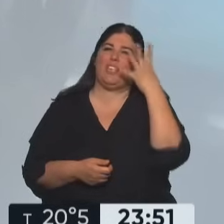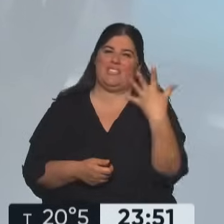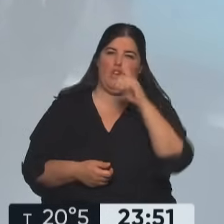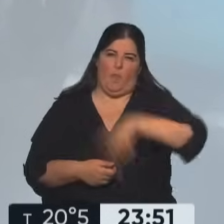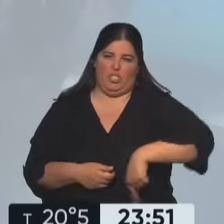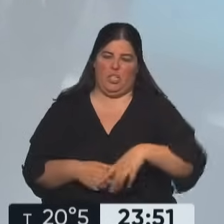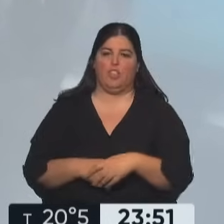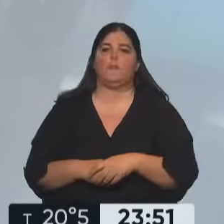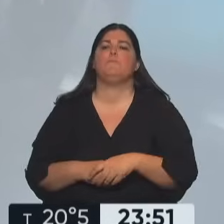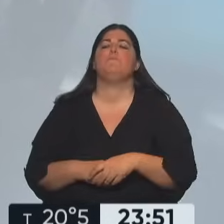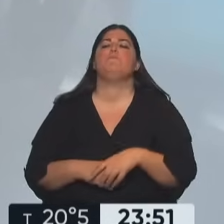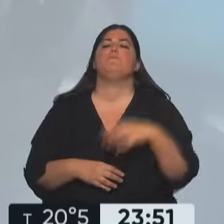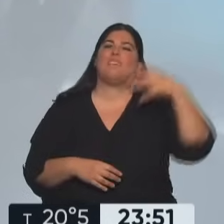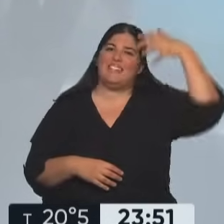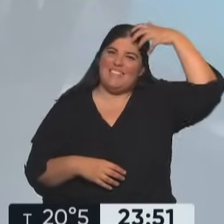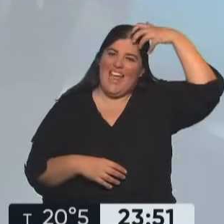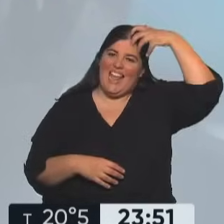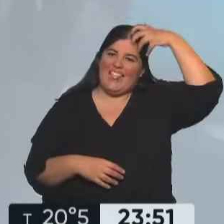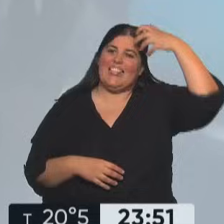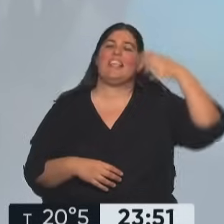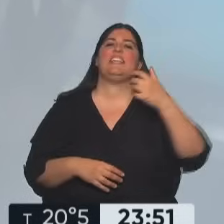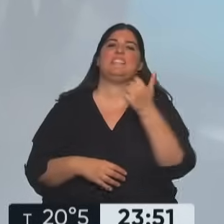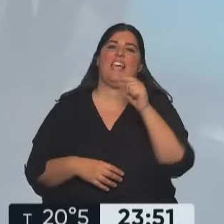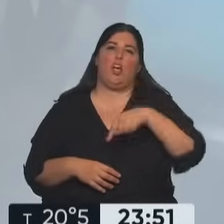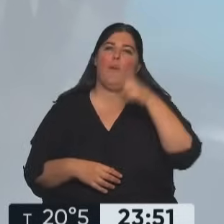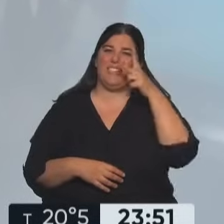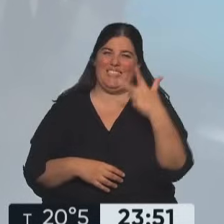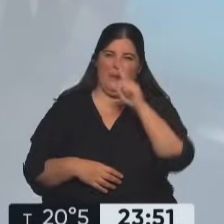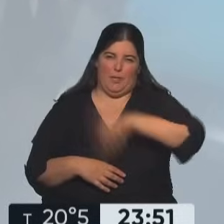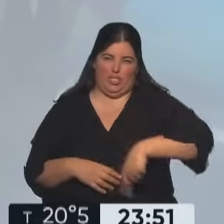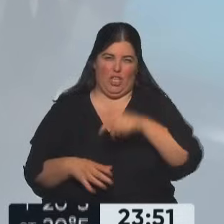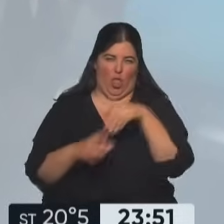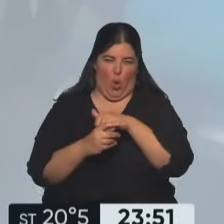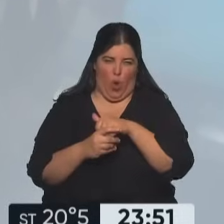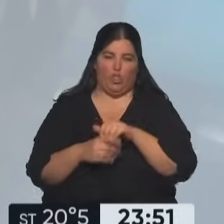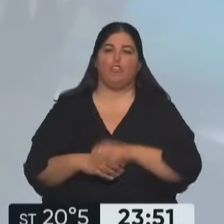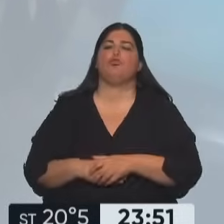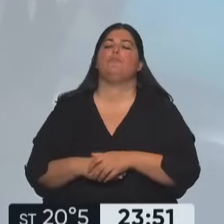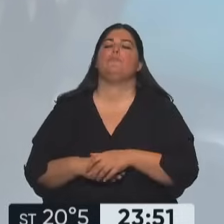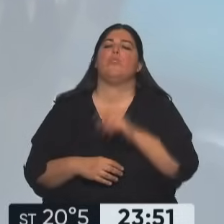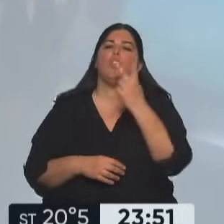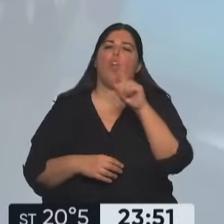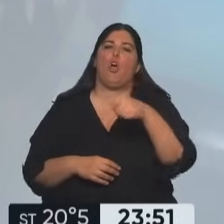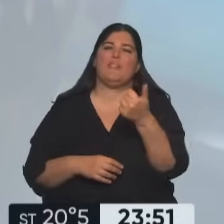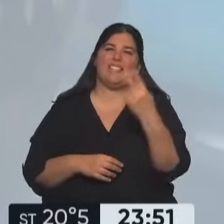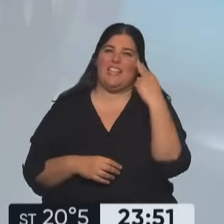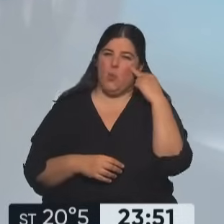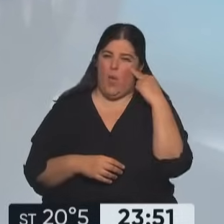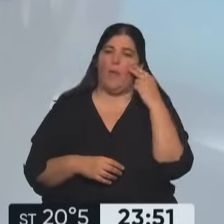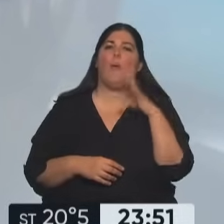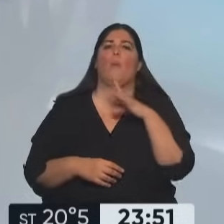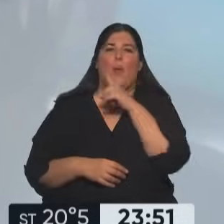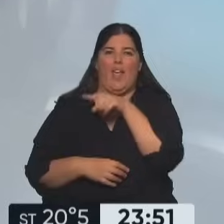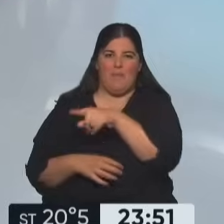23,85%. Juan Schiaretti, que logró obtener el 6,83% de los votos. Exactamente, y queda con el 2,69%. Miriam